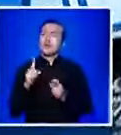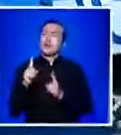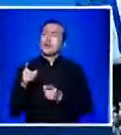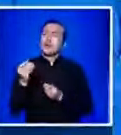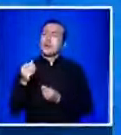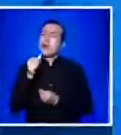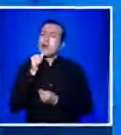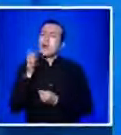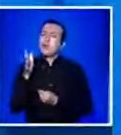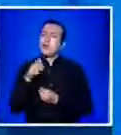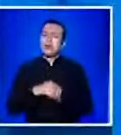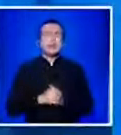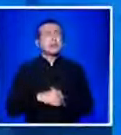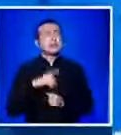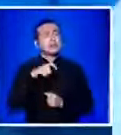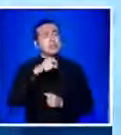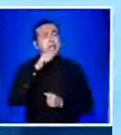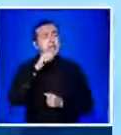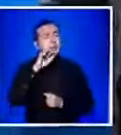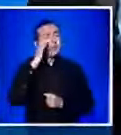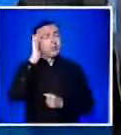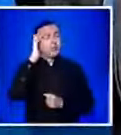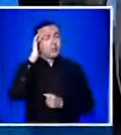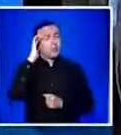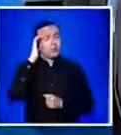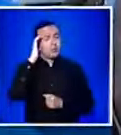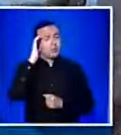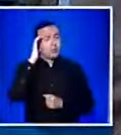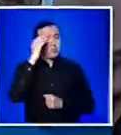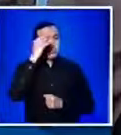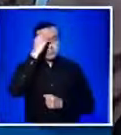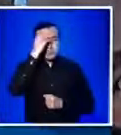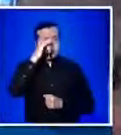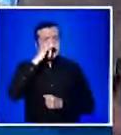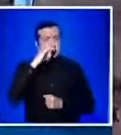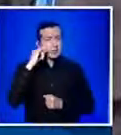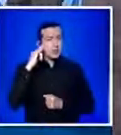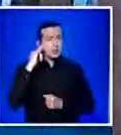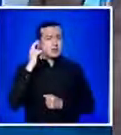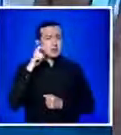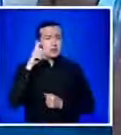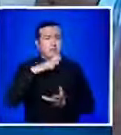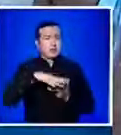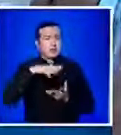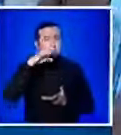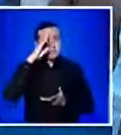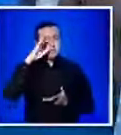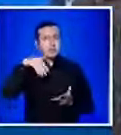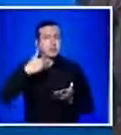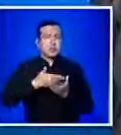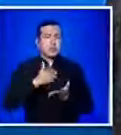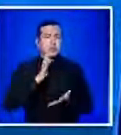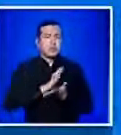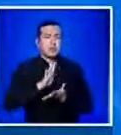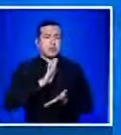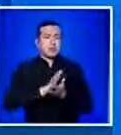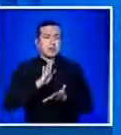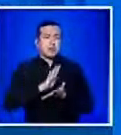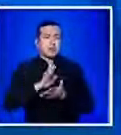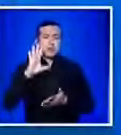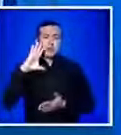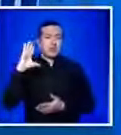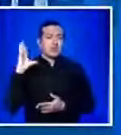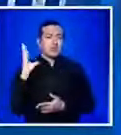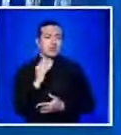días sin agua? Y estamos preocupados por la educación de los niños también, que vienen a la escuela y todos somos